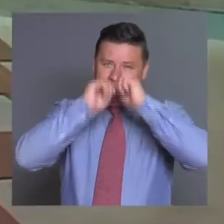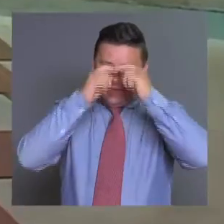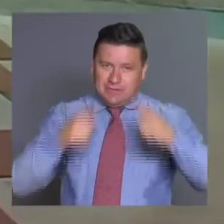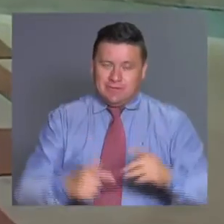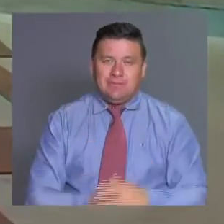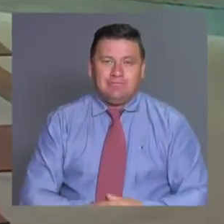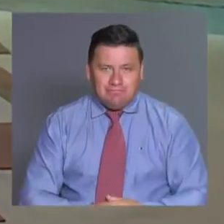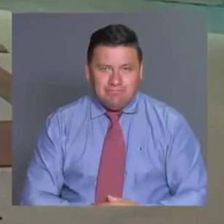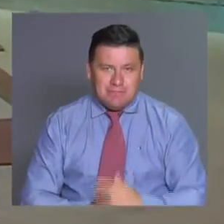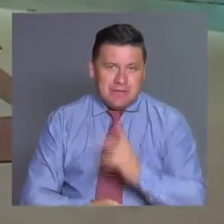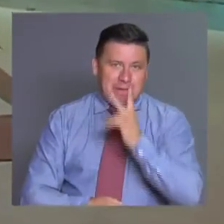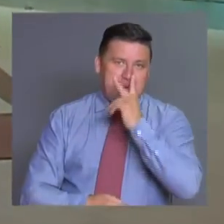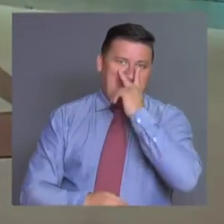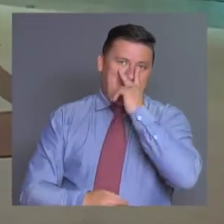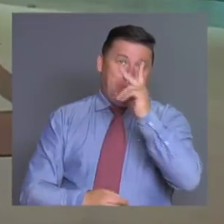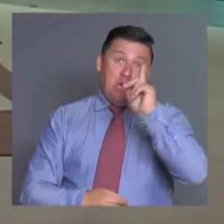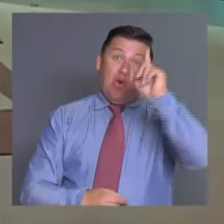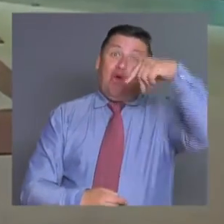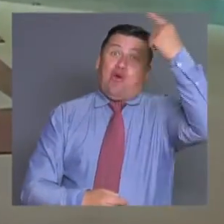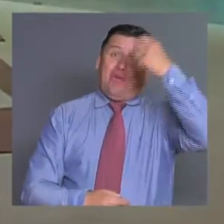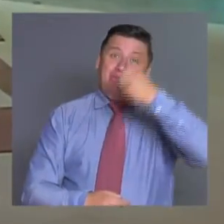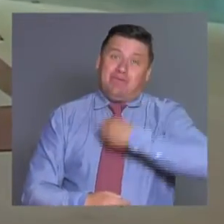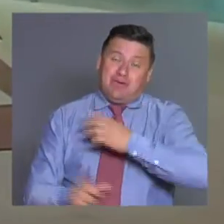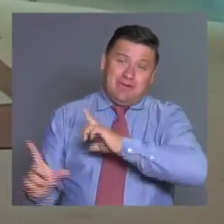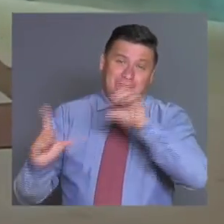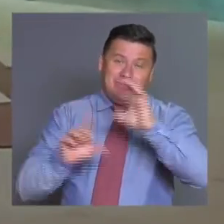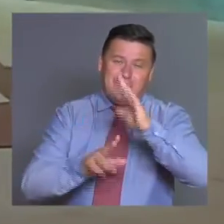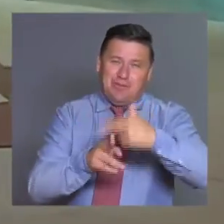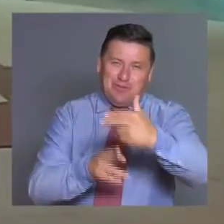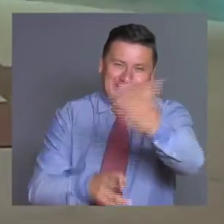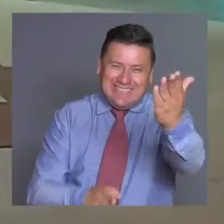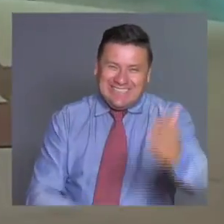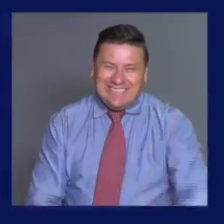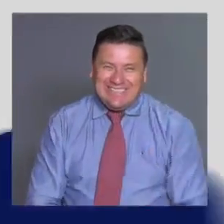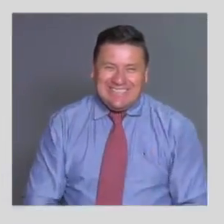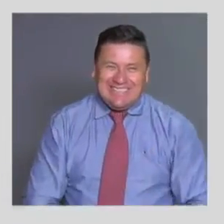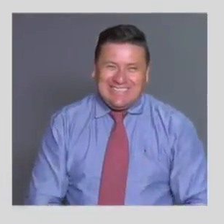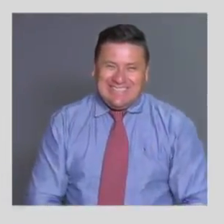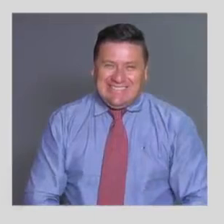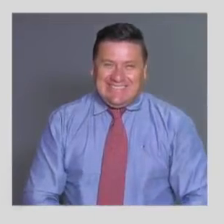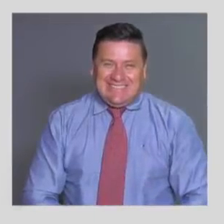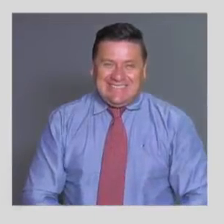pública nos vemos en una próxima emisión hasta pronto